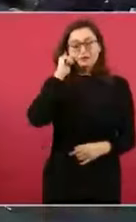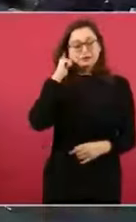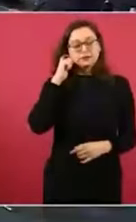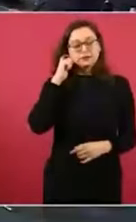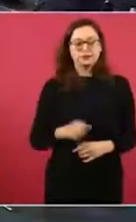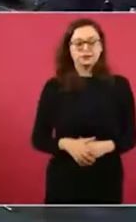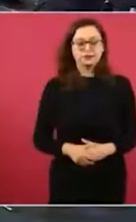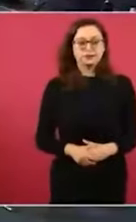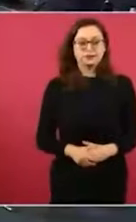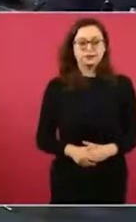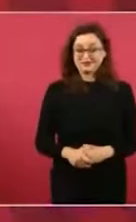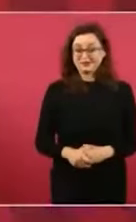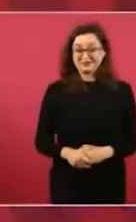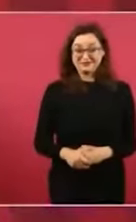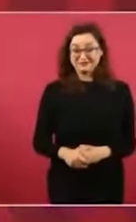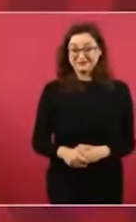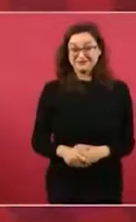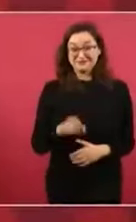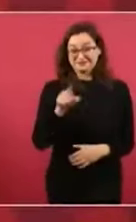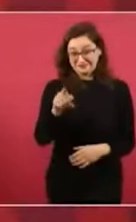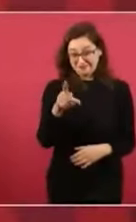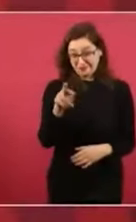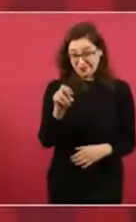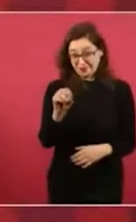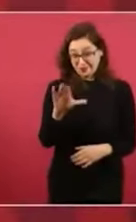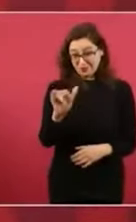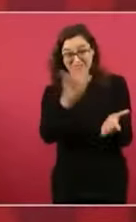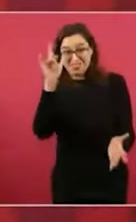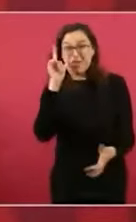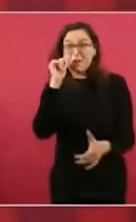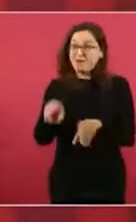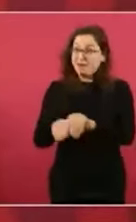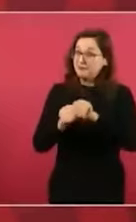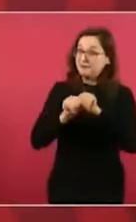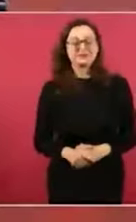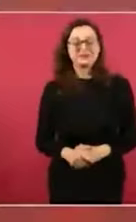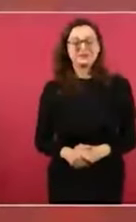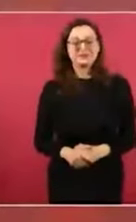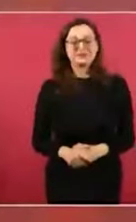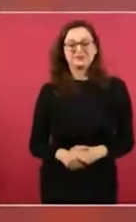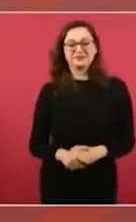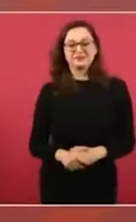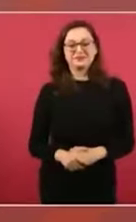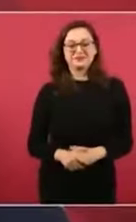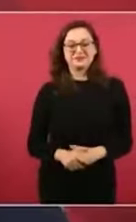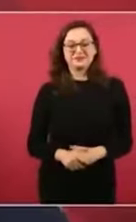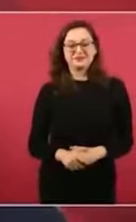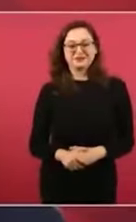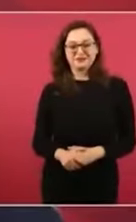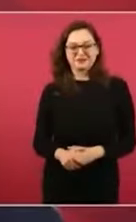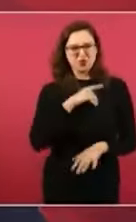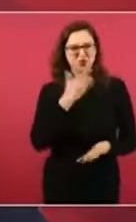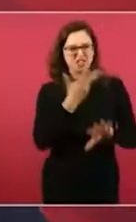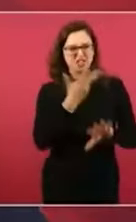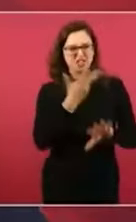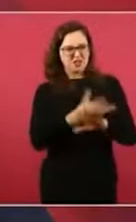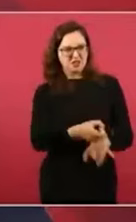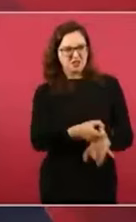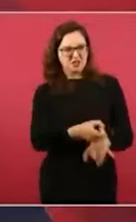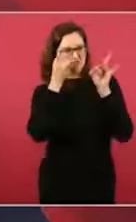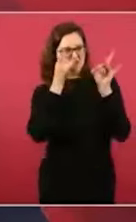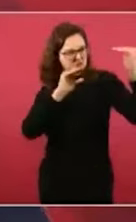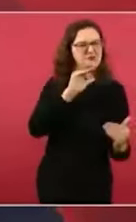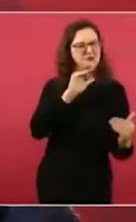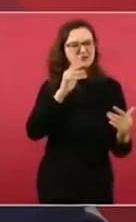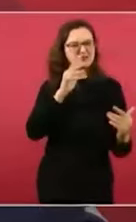No, porque entonces el proceso va a sacar mañana, los someteremos, AMLO.